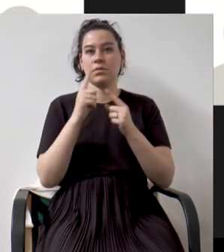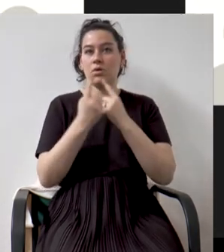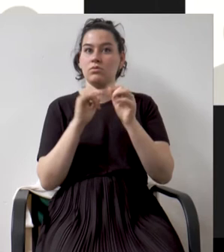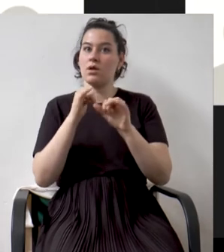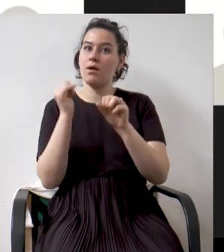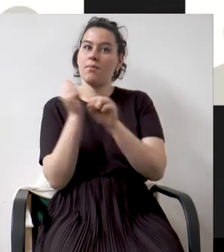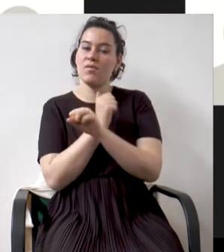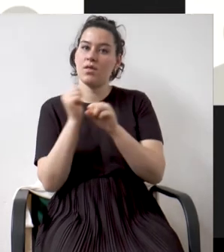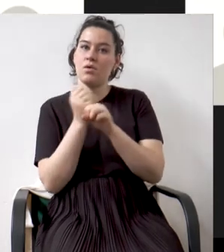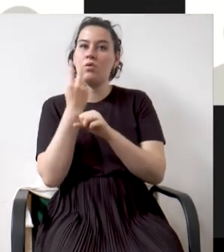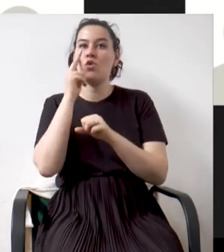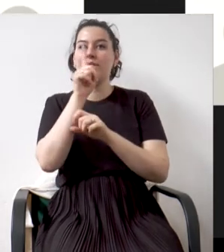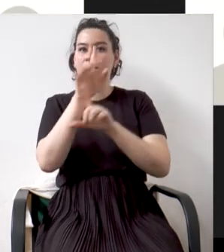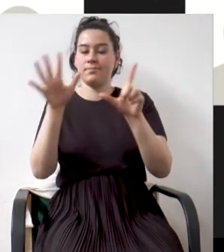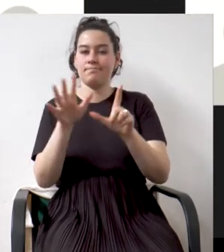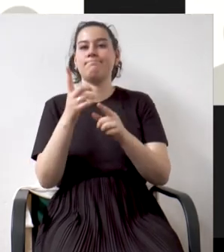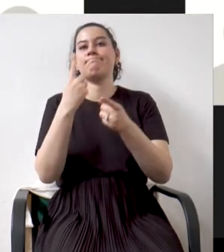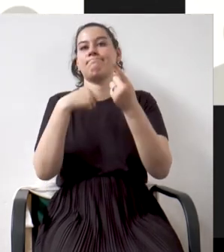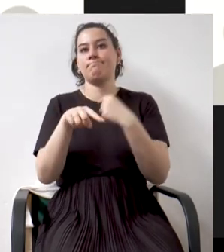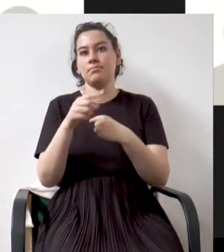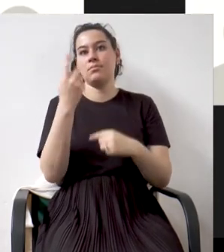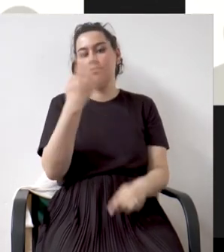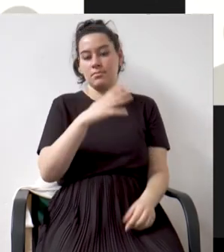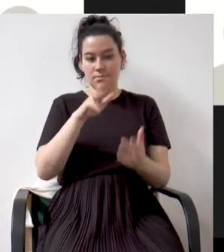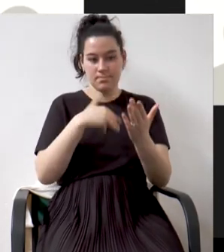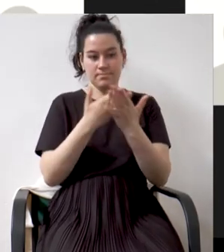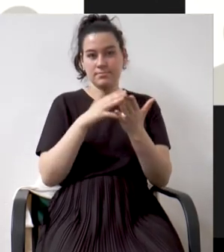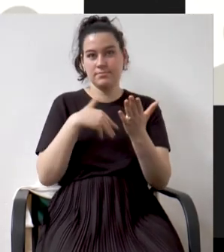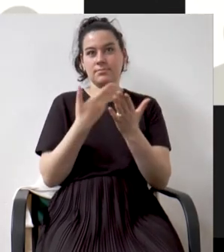de 2017. Entonces tenemos 14 propuestas.